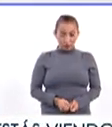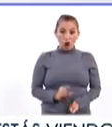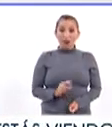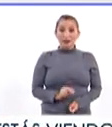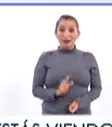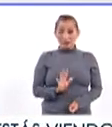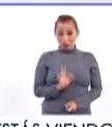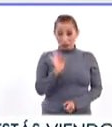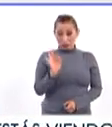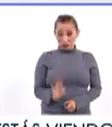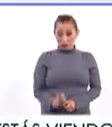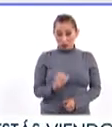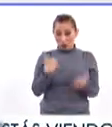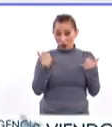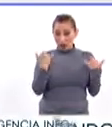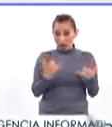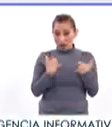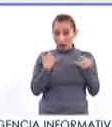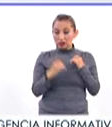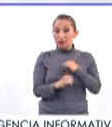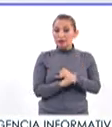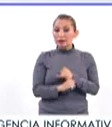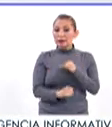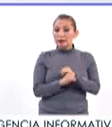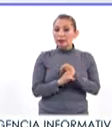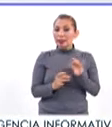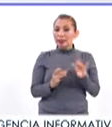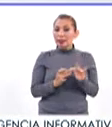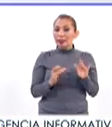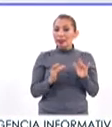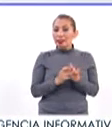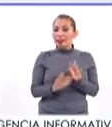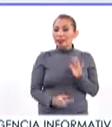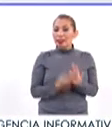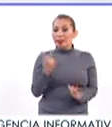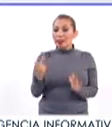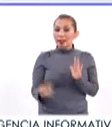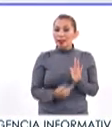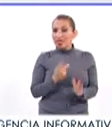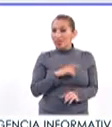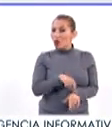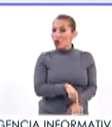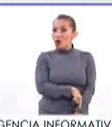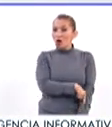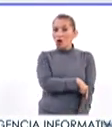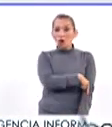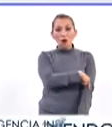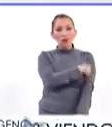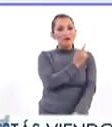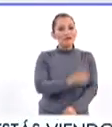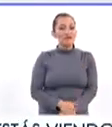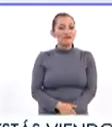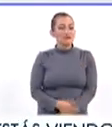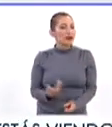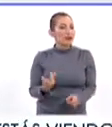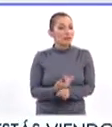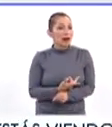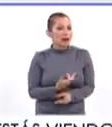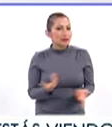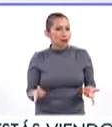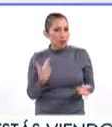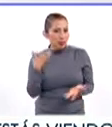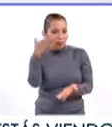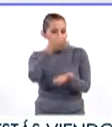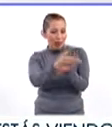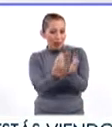de los estudiantes están conectados de manera permanente. ¿Qué es lo que sucede cuando